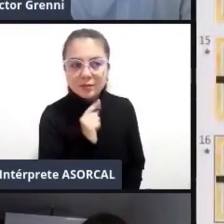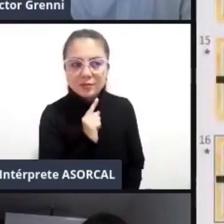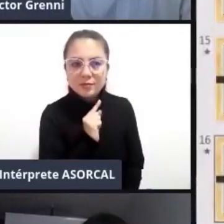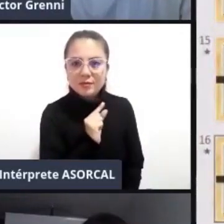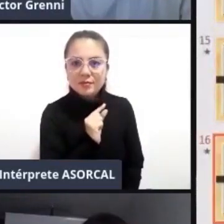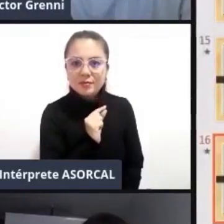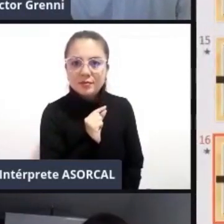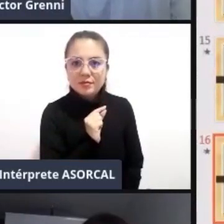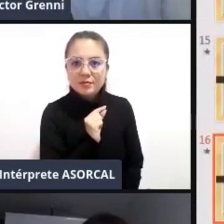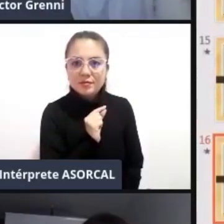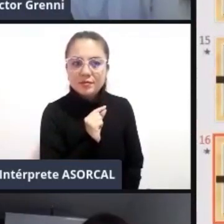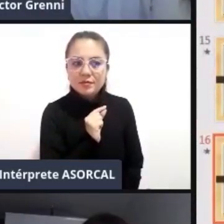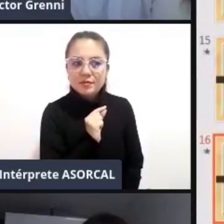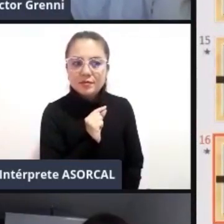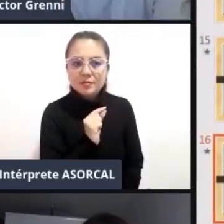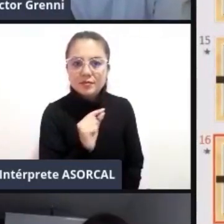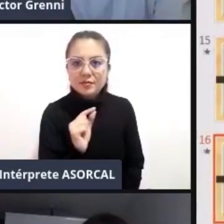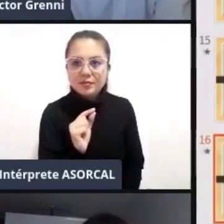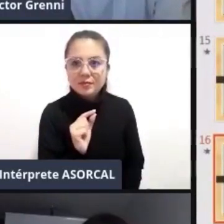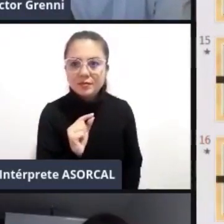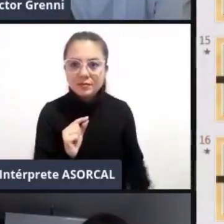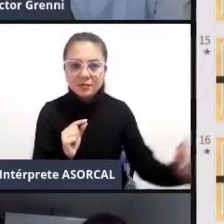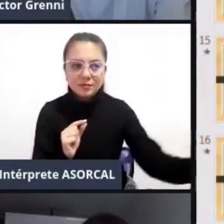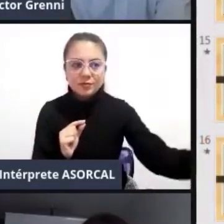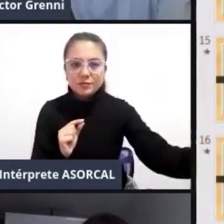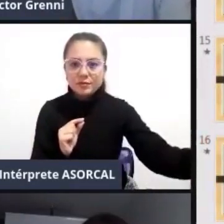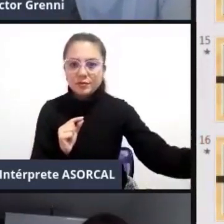mucho de lo que estamos diciendo.